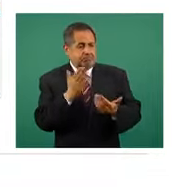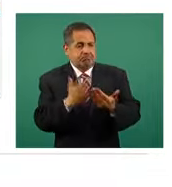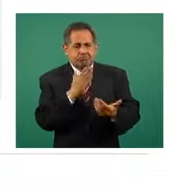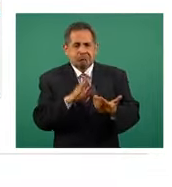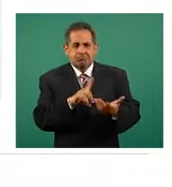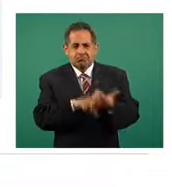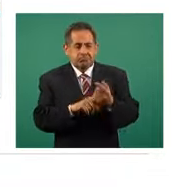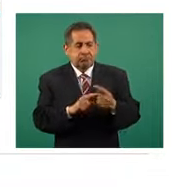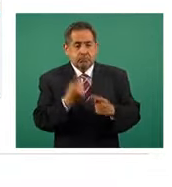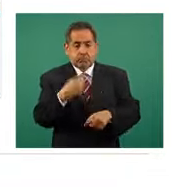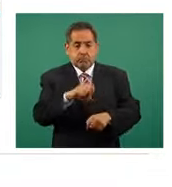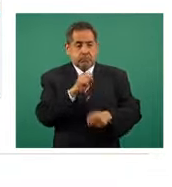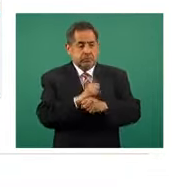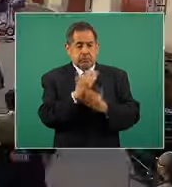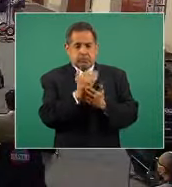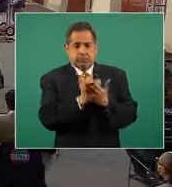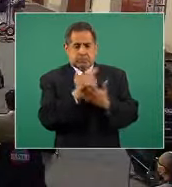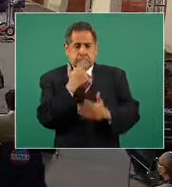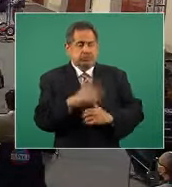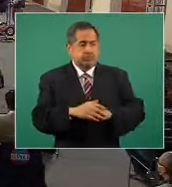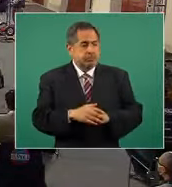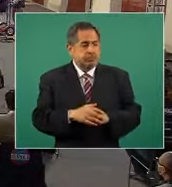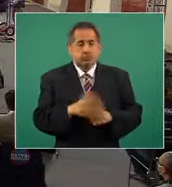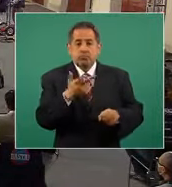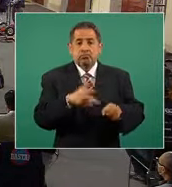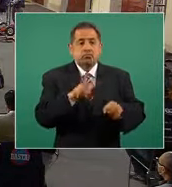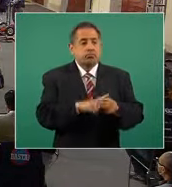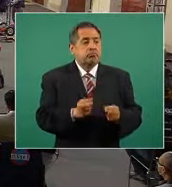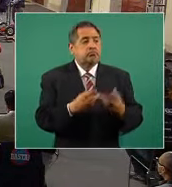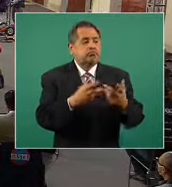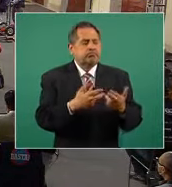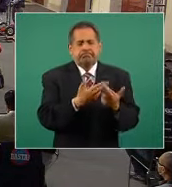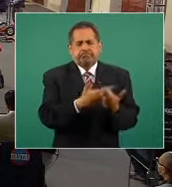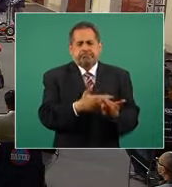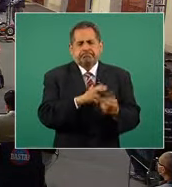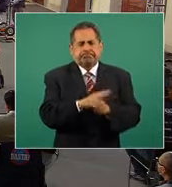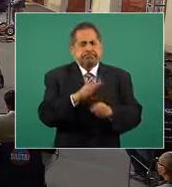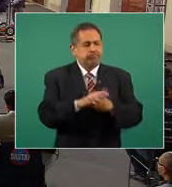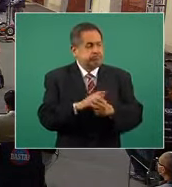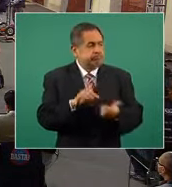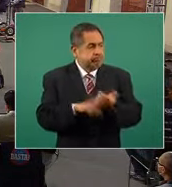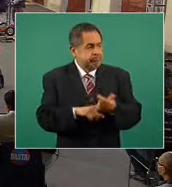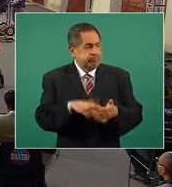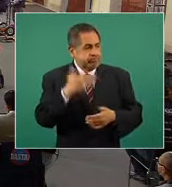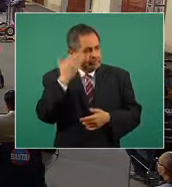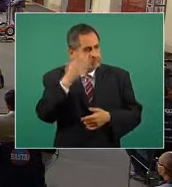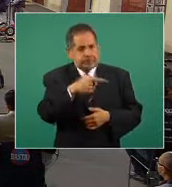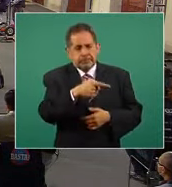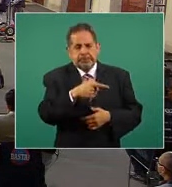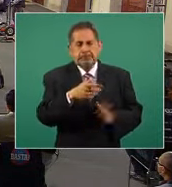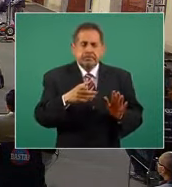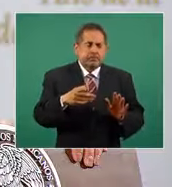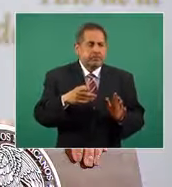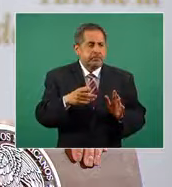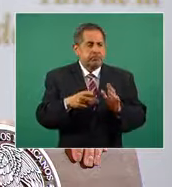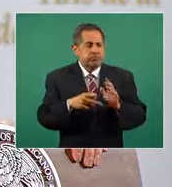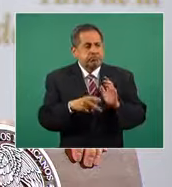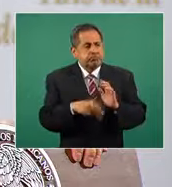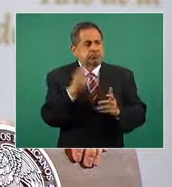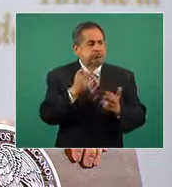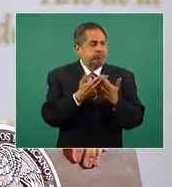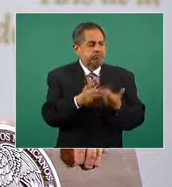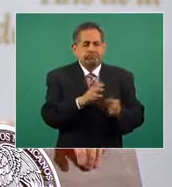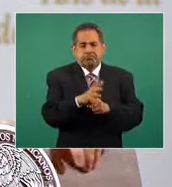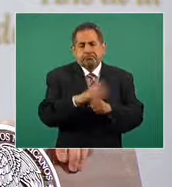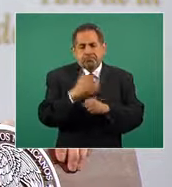reducción por una semana. La siguiente, su hospitalización con una tendencia más larga, aunque menos pronunciada, de desocupación de